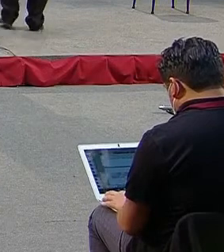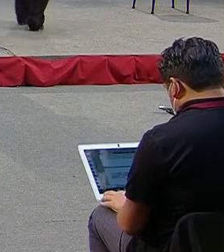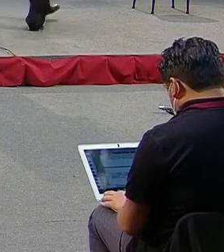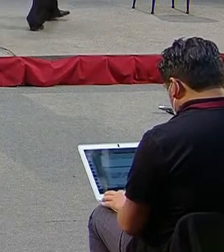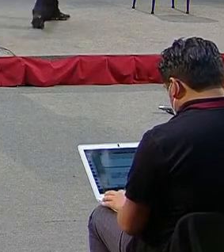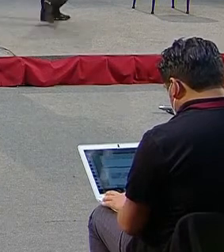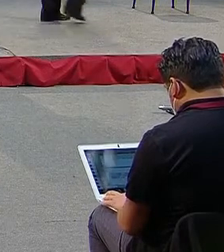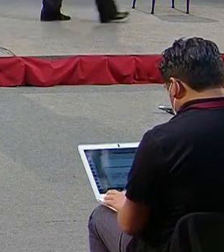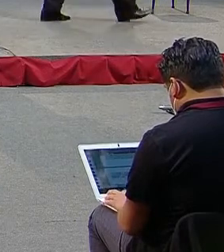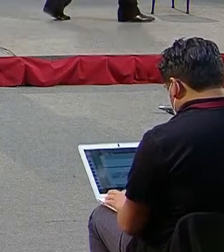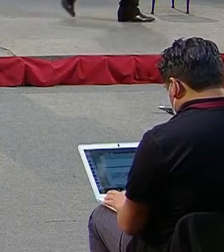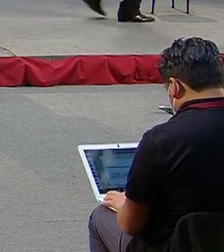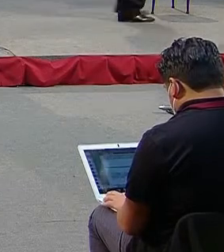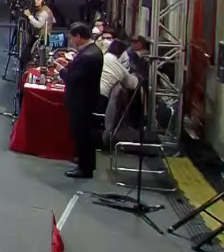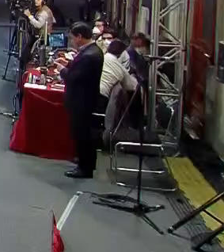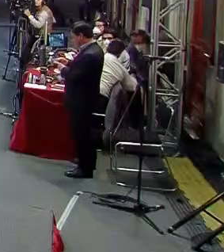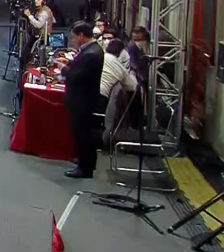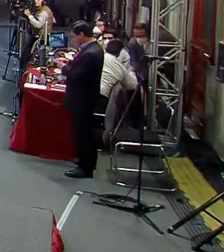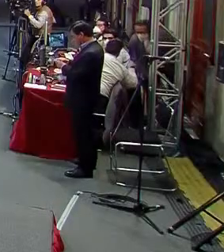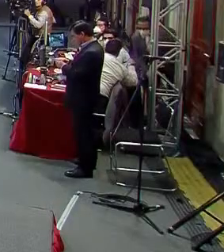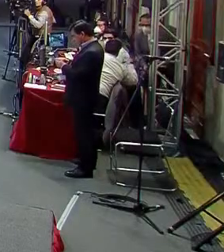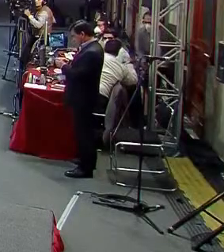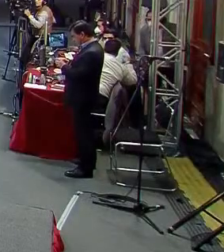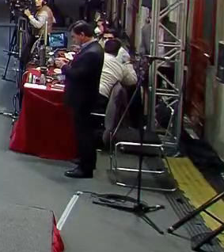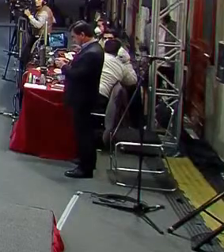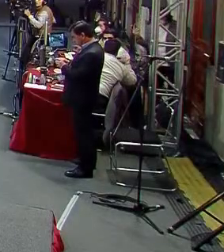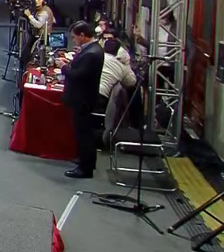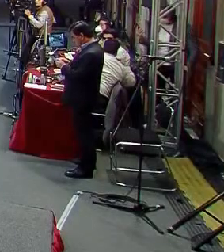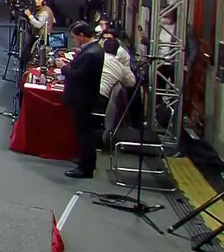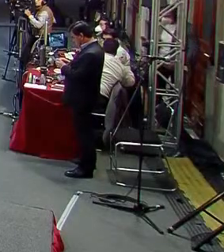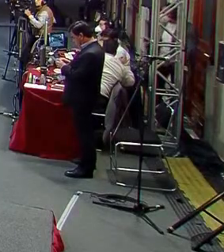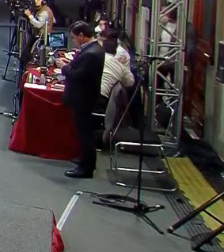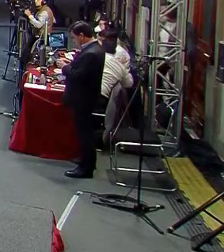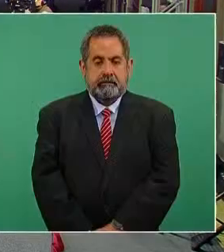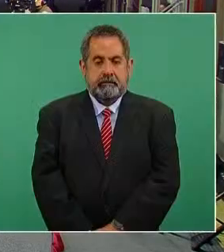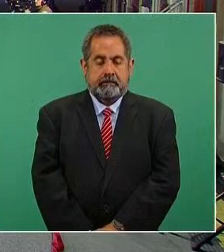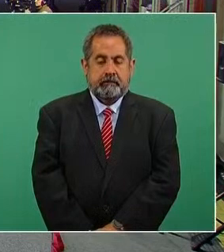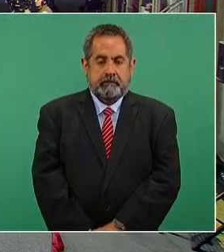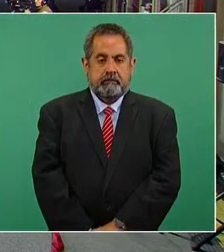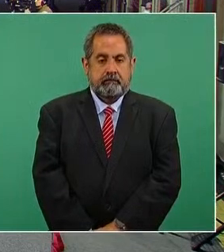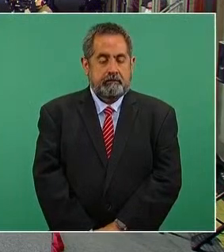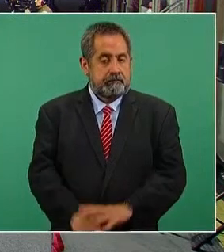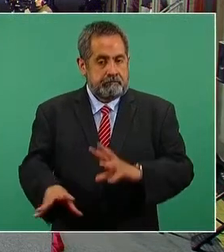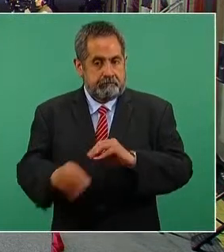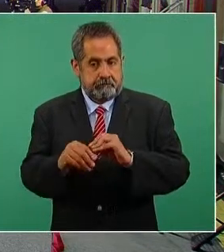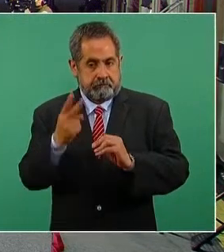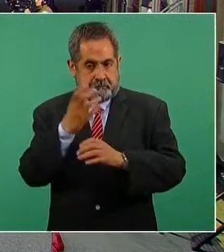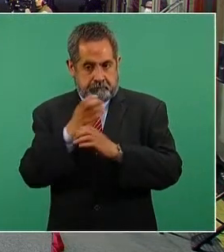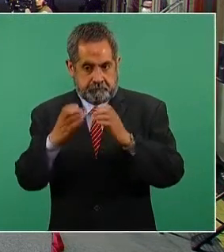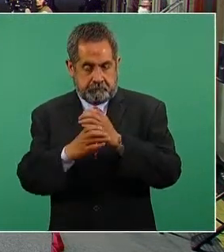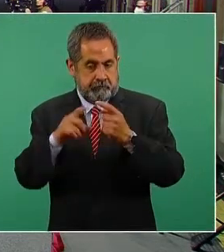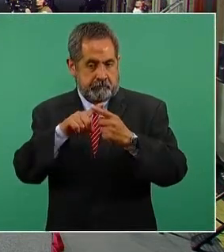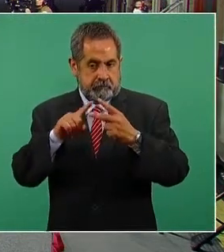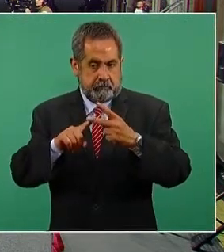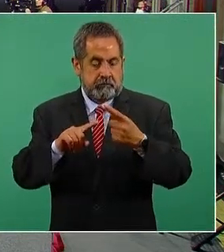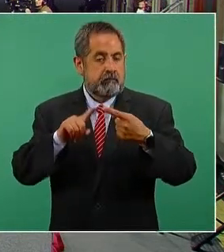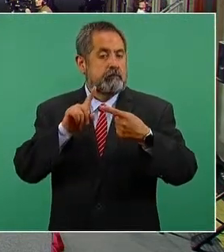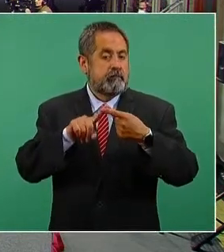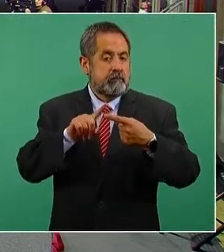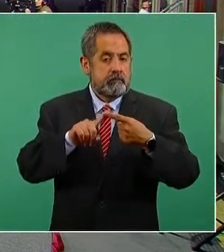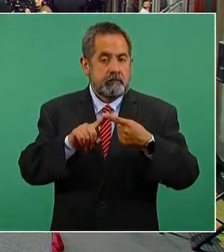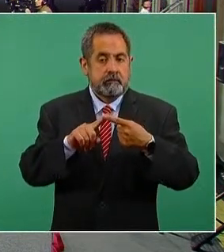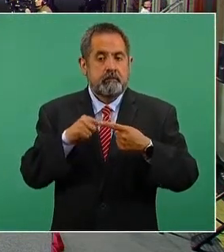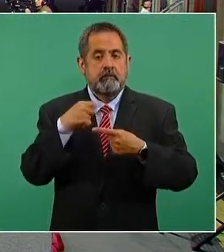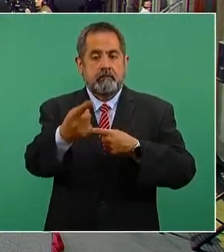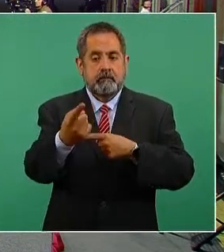Nada más aprovechar para dos comentarios. Uno, que viene la